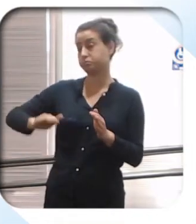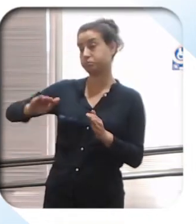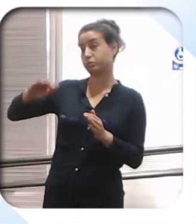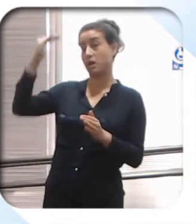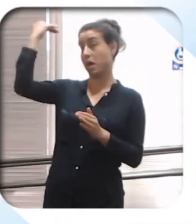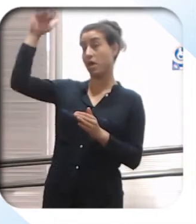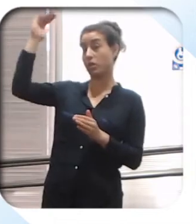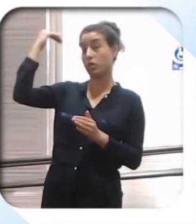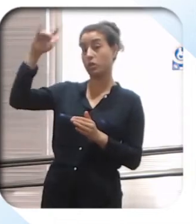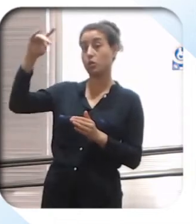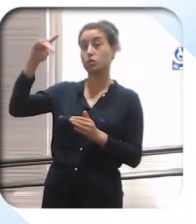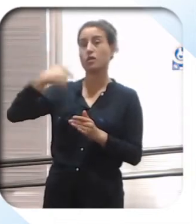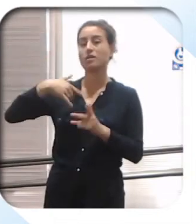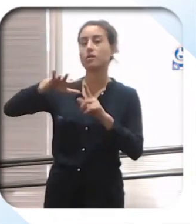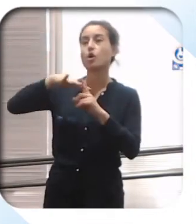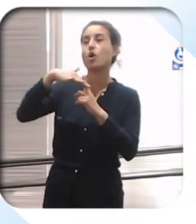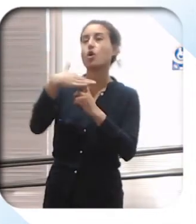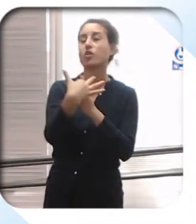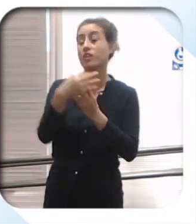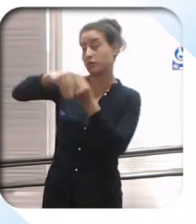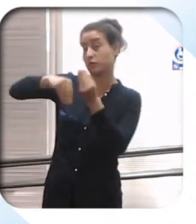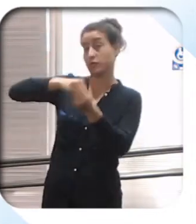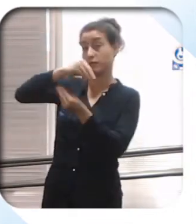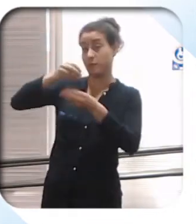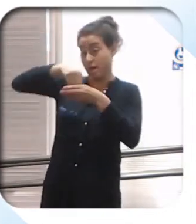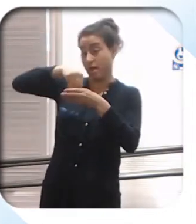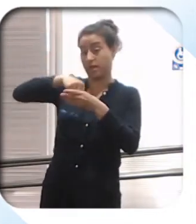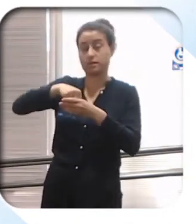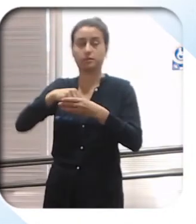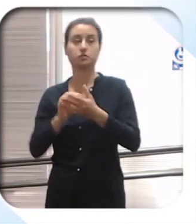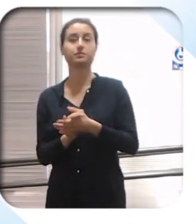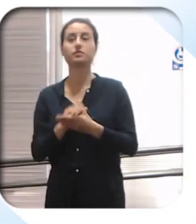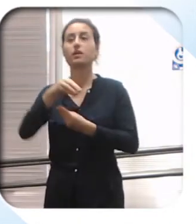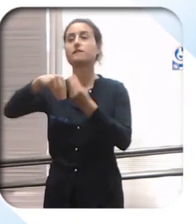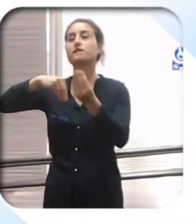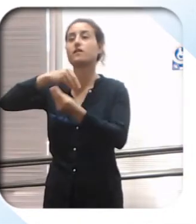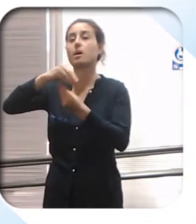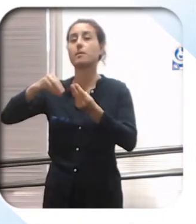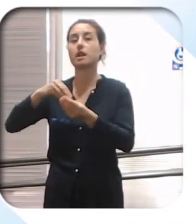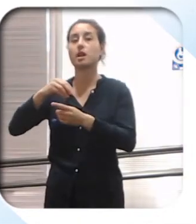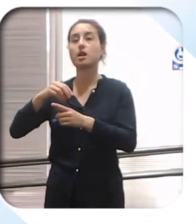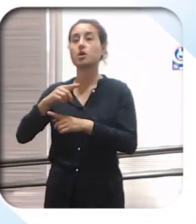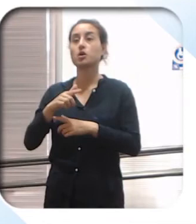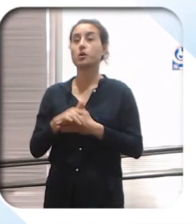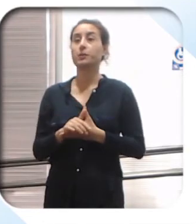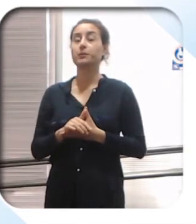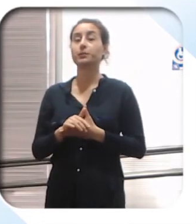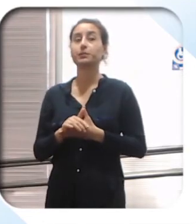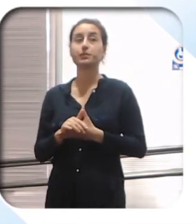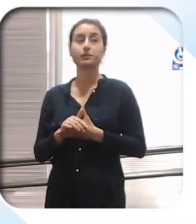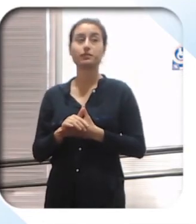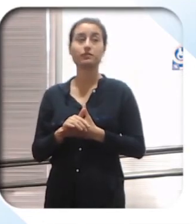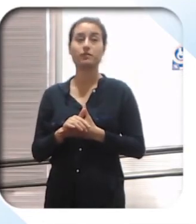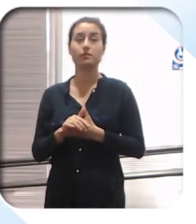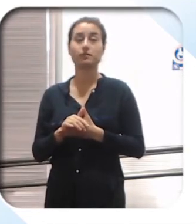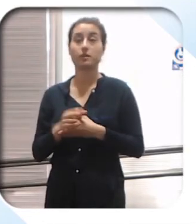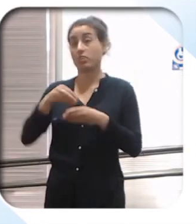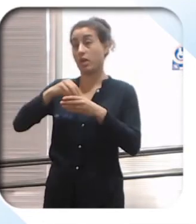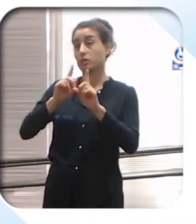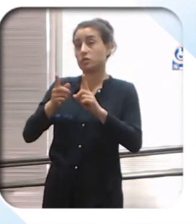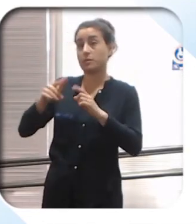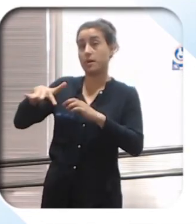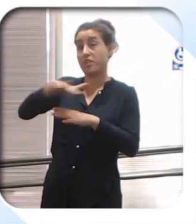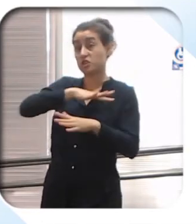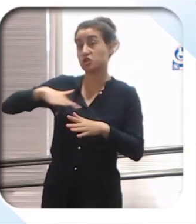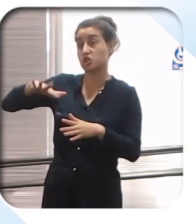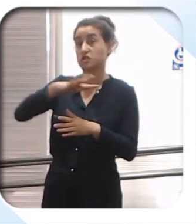distintas etapas, en un contexto de una familia. Una familia que no es ajena al resto de una sociedad,